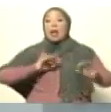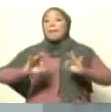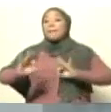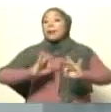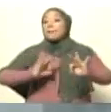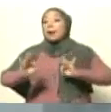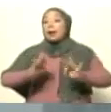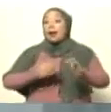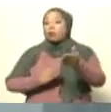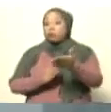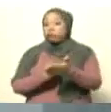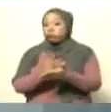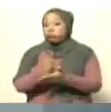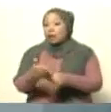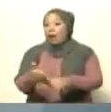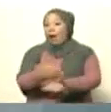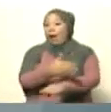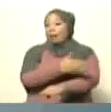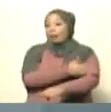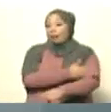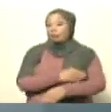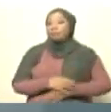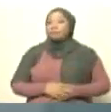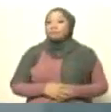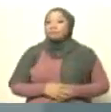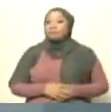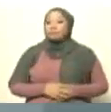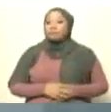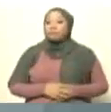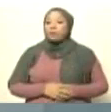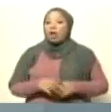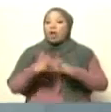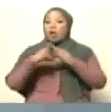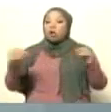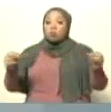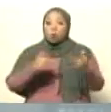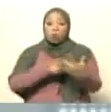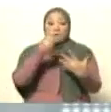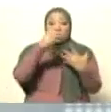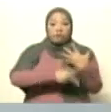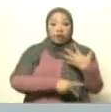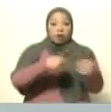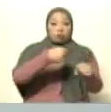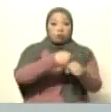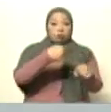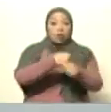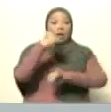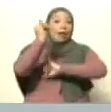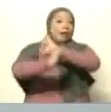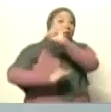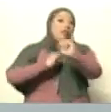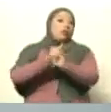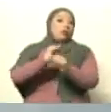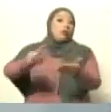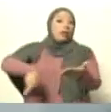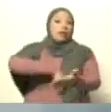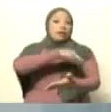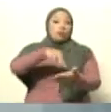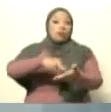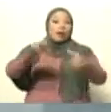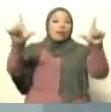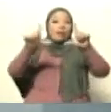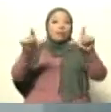¿no? Siempre. Montan todo el expediente, nacional, internacional. Se